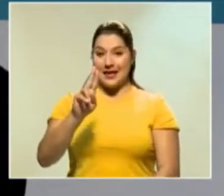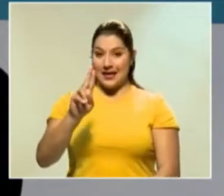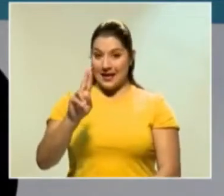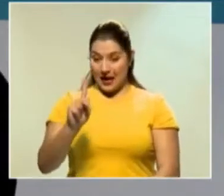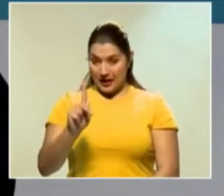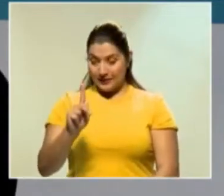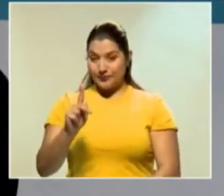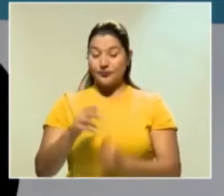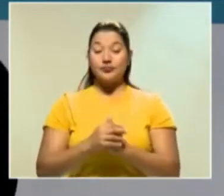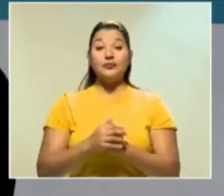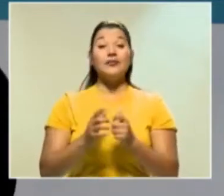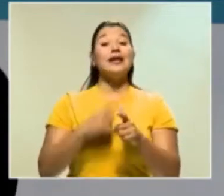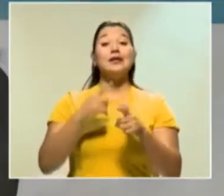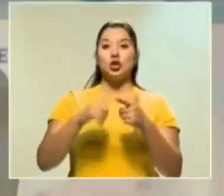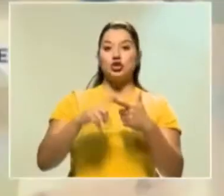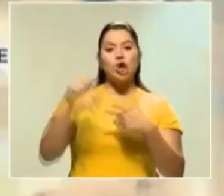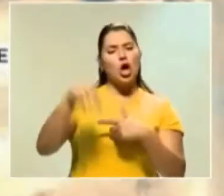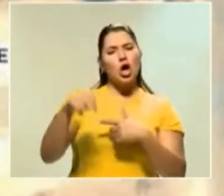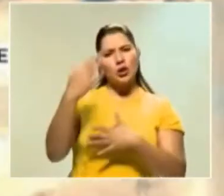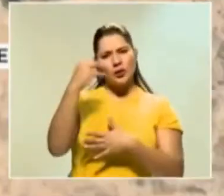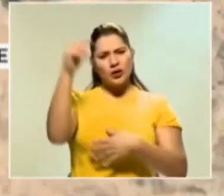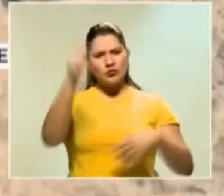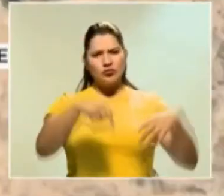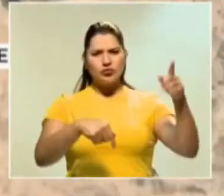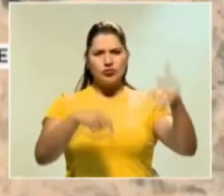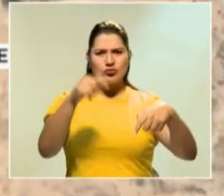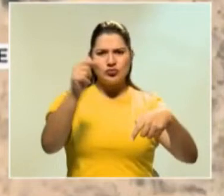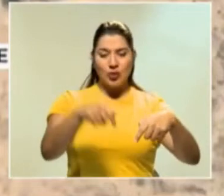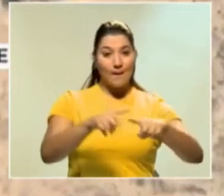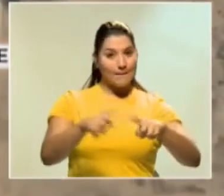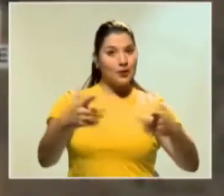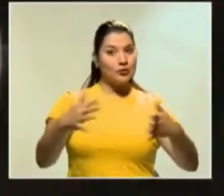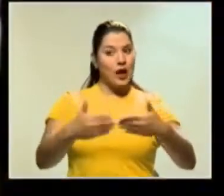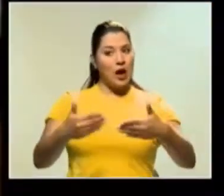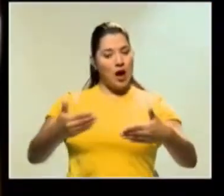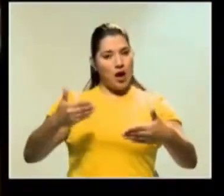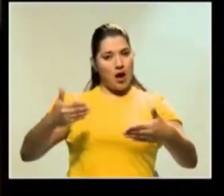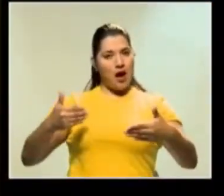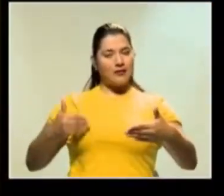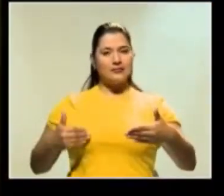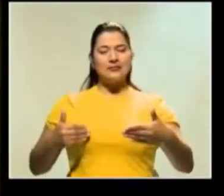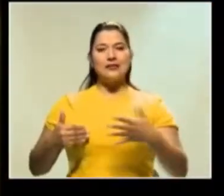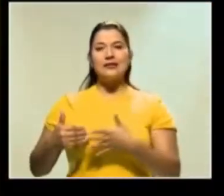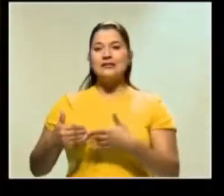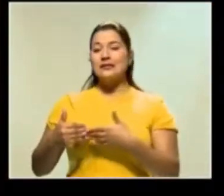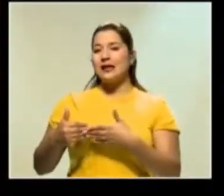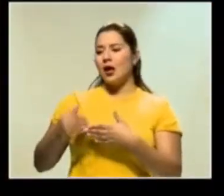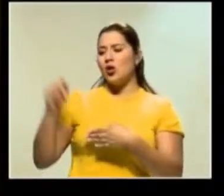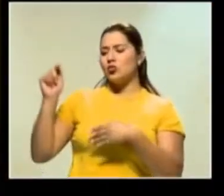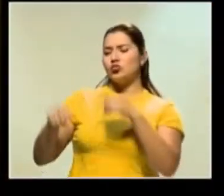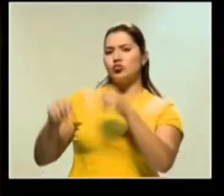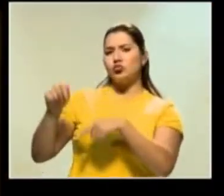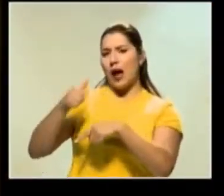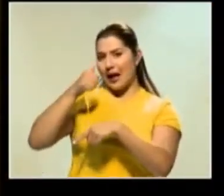ataque de hoy se suma a una docena de misiles balísticos que cayeron